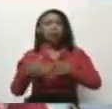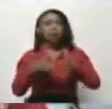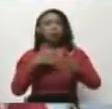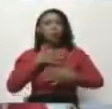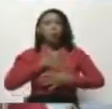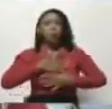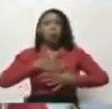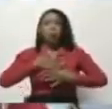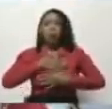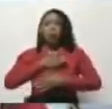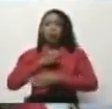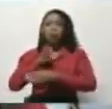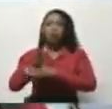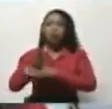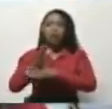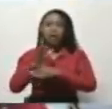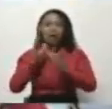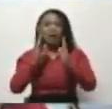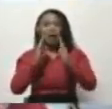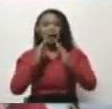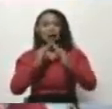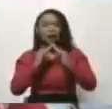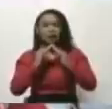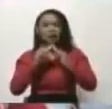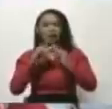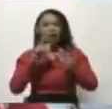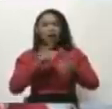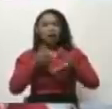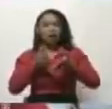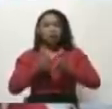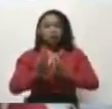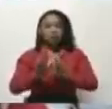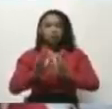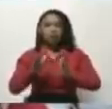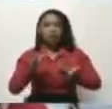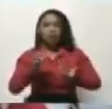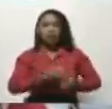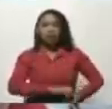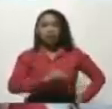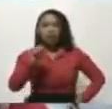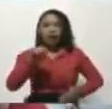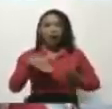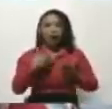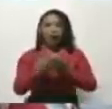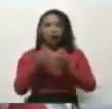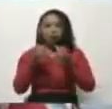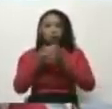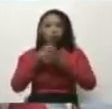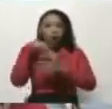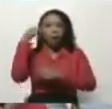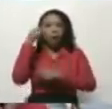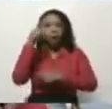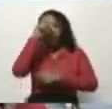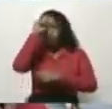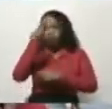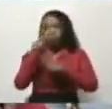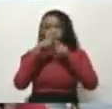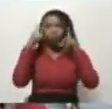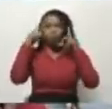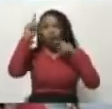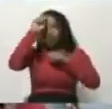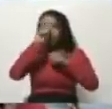fui a la Casa Natal del Libertador, hasta que una militante del Partido Socialista Unido de Venezuela, de Apure, me reconoció con tapaboca y